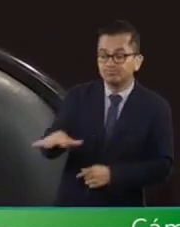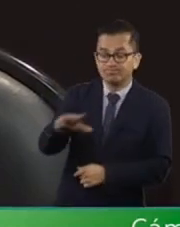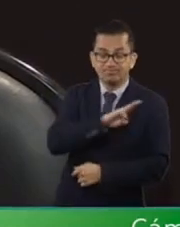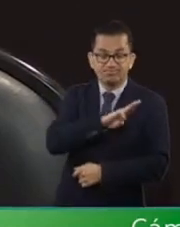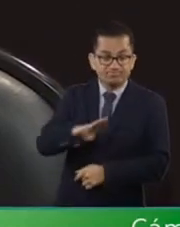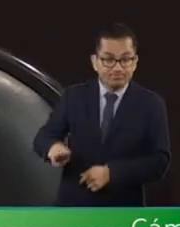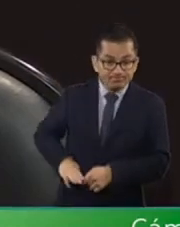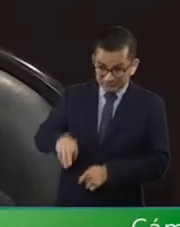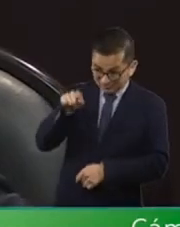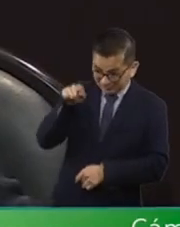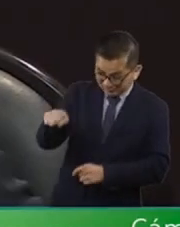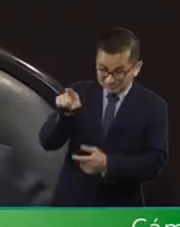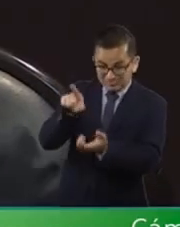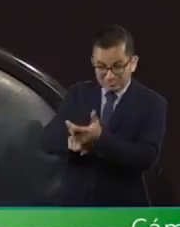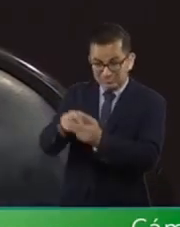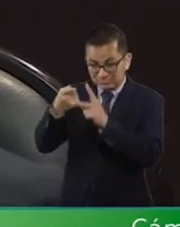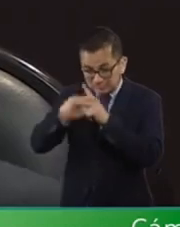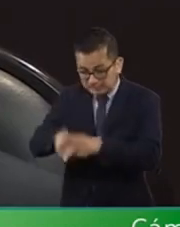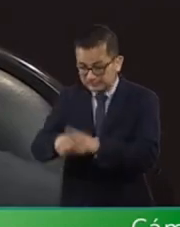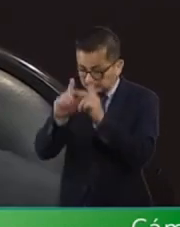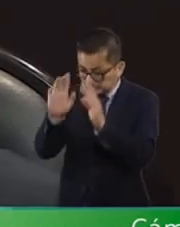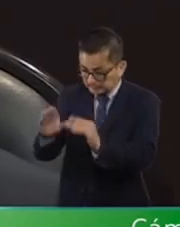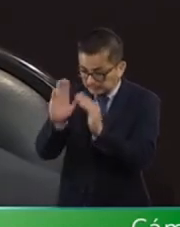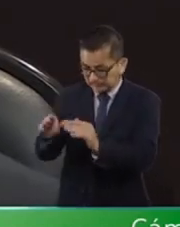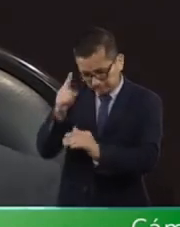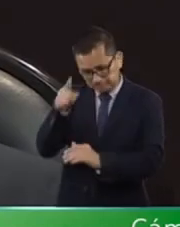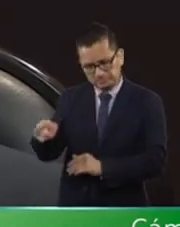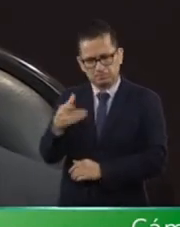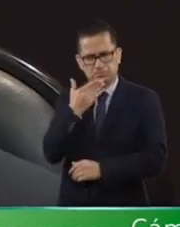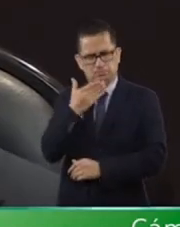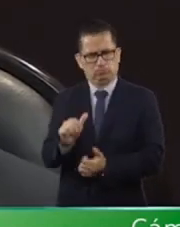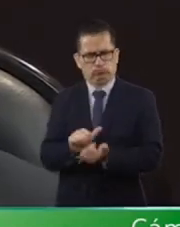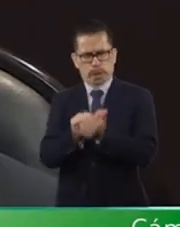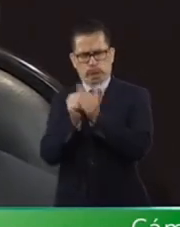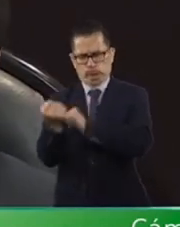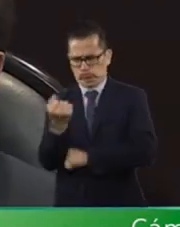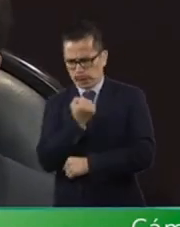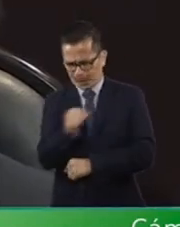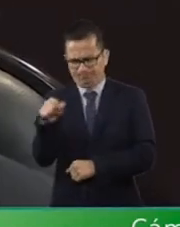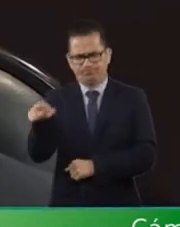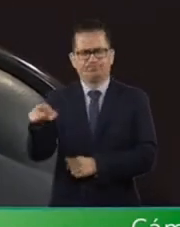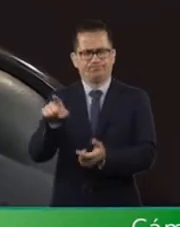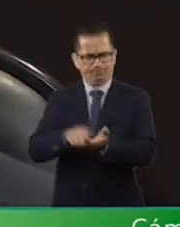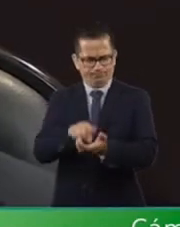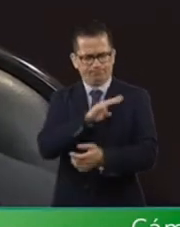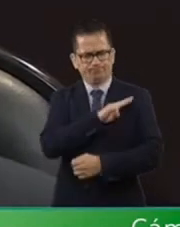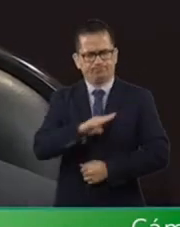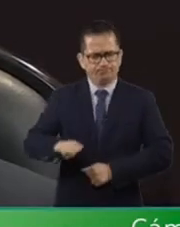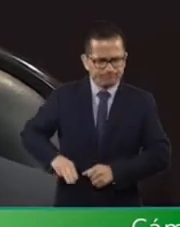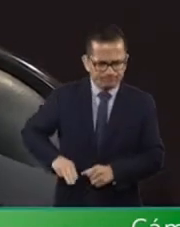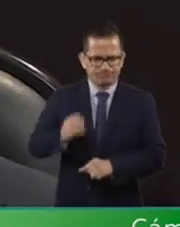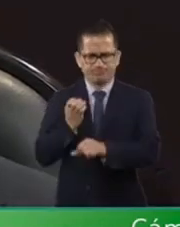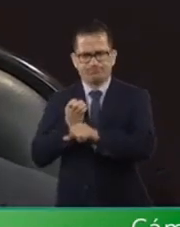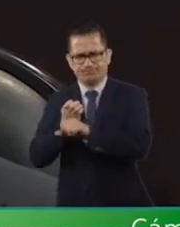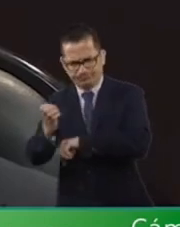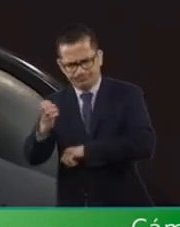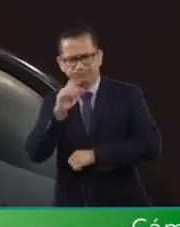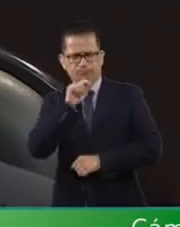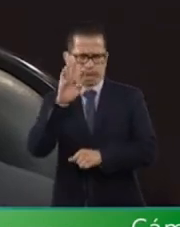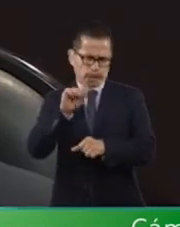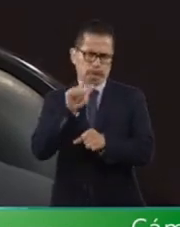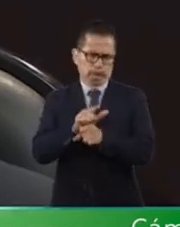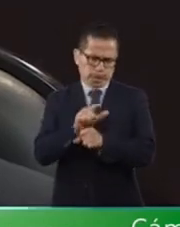en fortalecer las capacidades locales, estatales y, por supuesto, la federal, sí, con